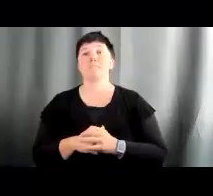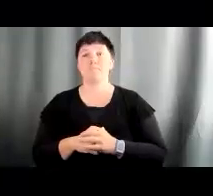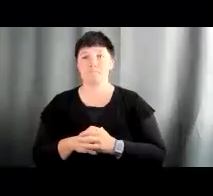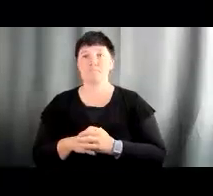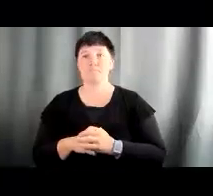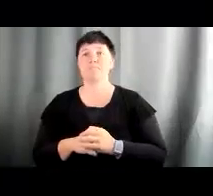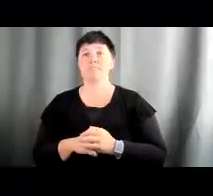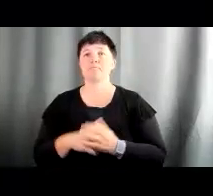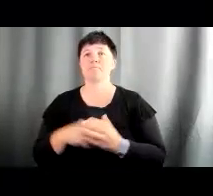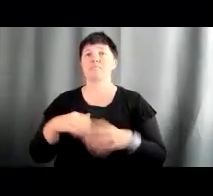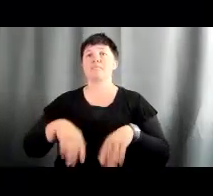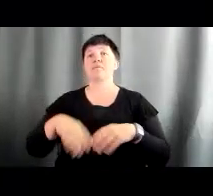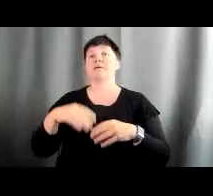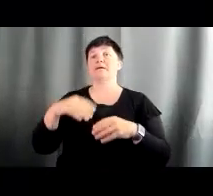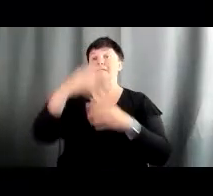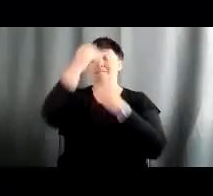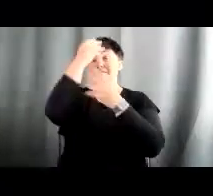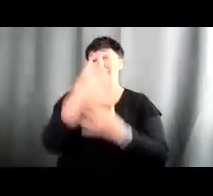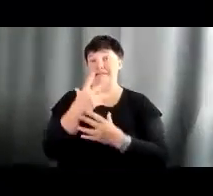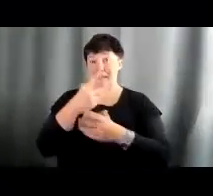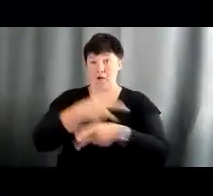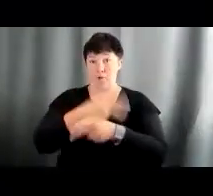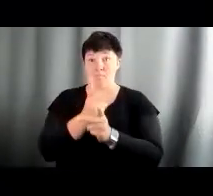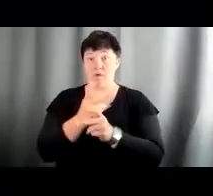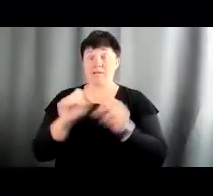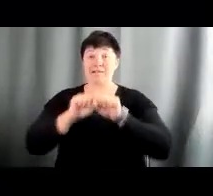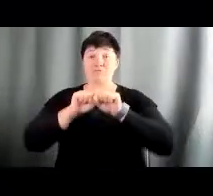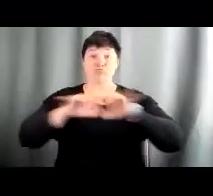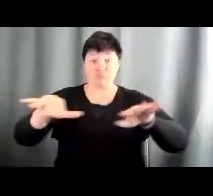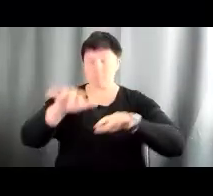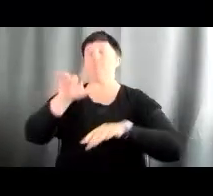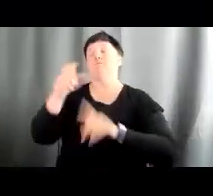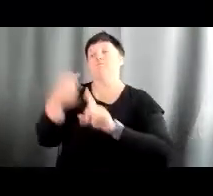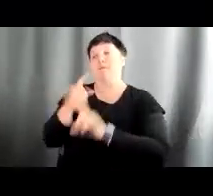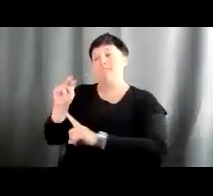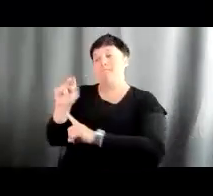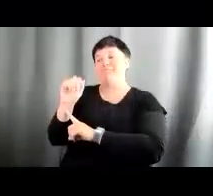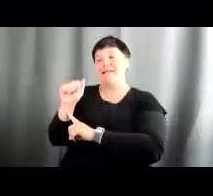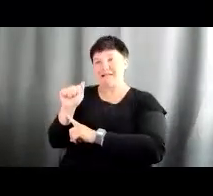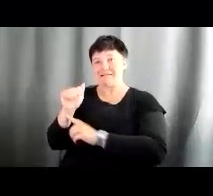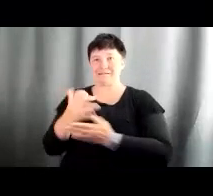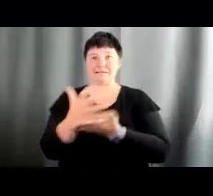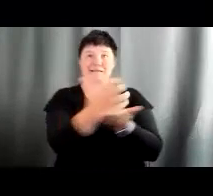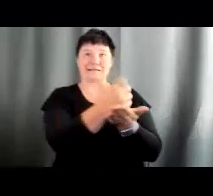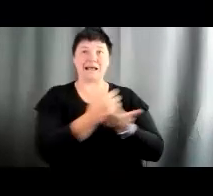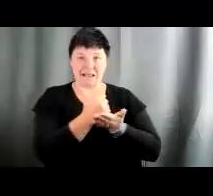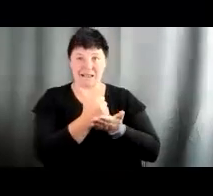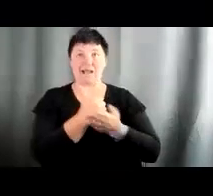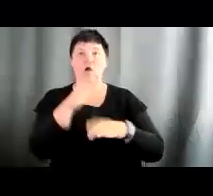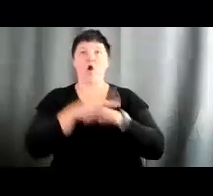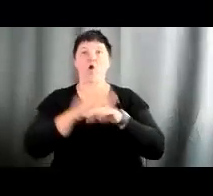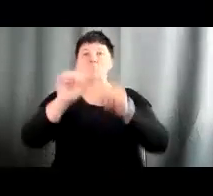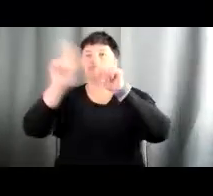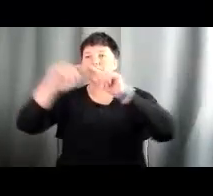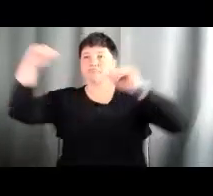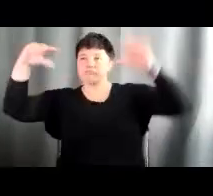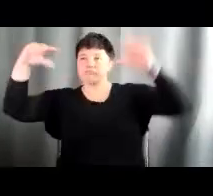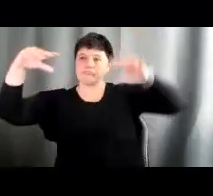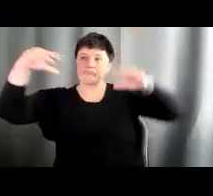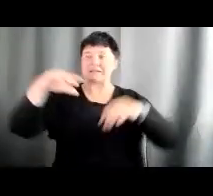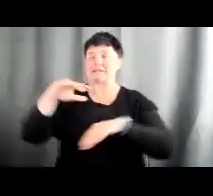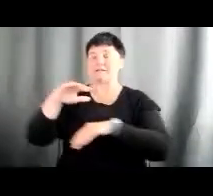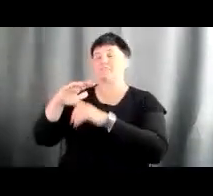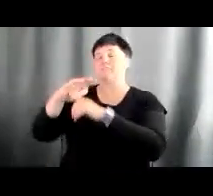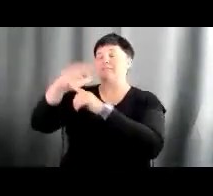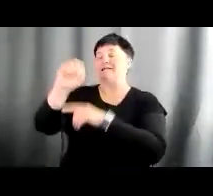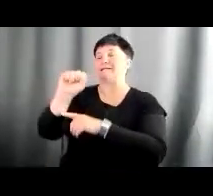de datos que distribuye la NASA y se recoge en los satélites de la Oficina Nacional de Administración Oceánica y Atmosférica,